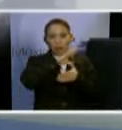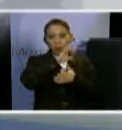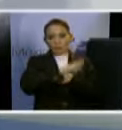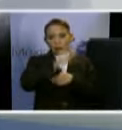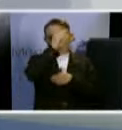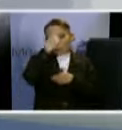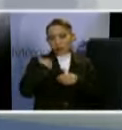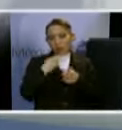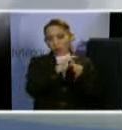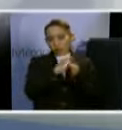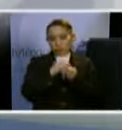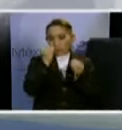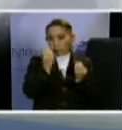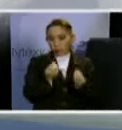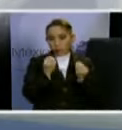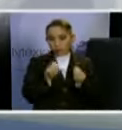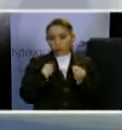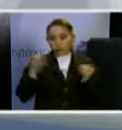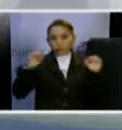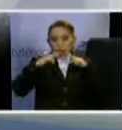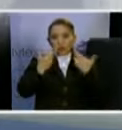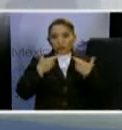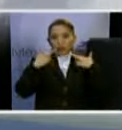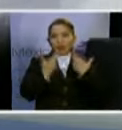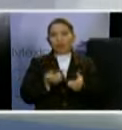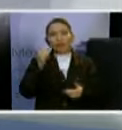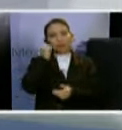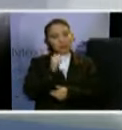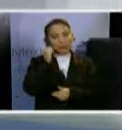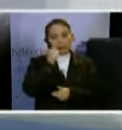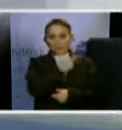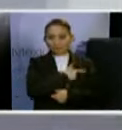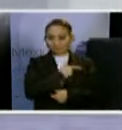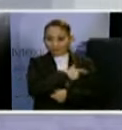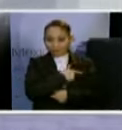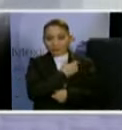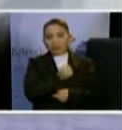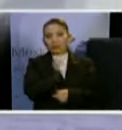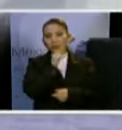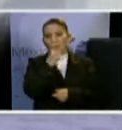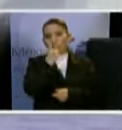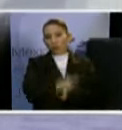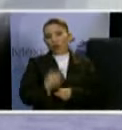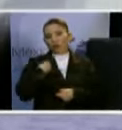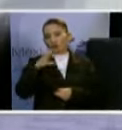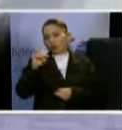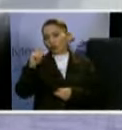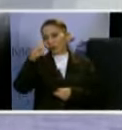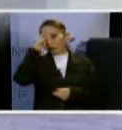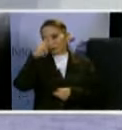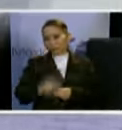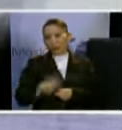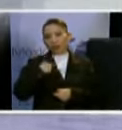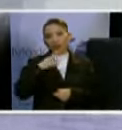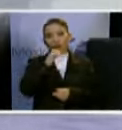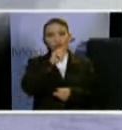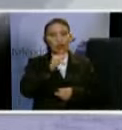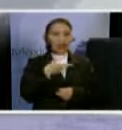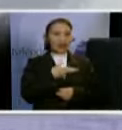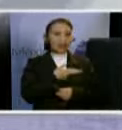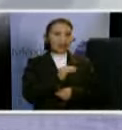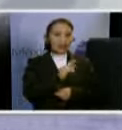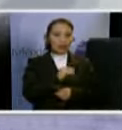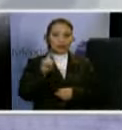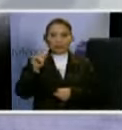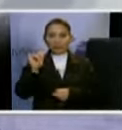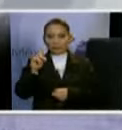porque compartimos, de hecho, muchos de los foros, tengo ese privilegio de hacerlo. Y por supuesto con dos grandes cónsules de México, el cónsul del Río y el cónsul